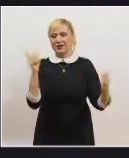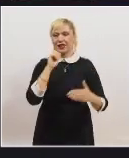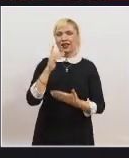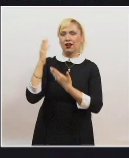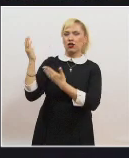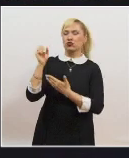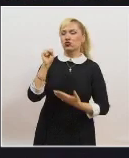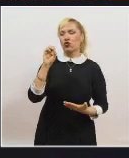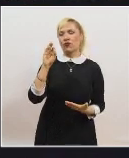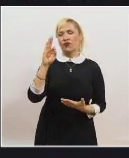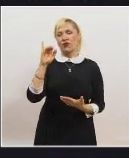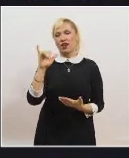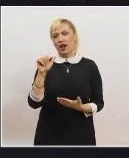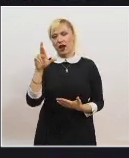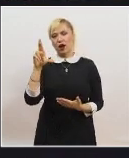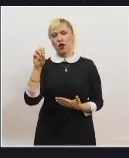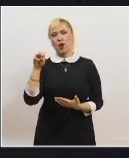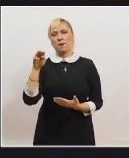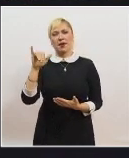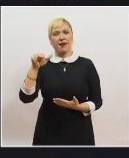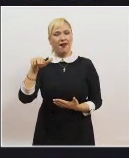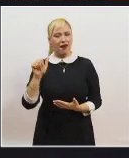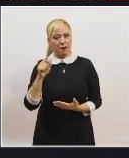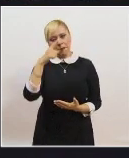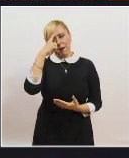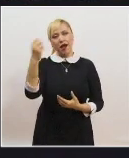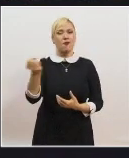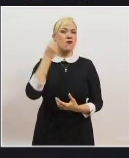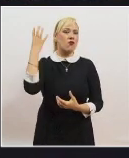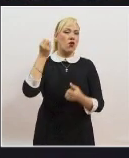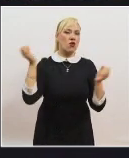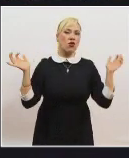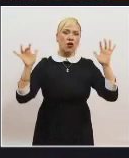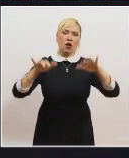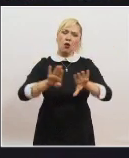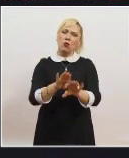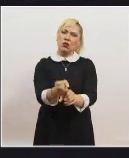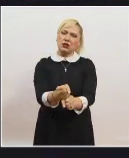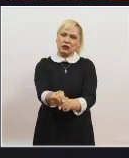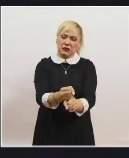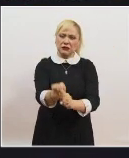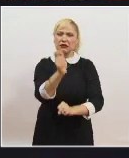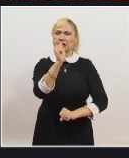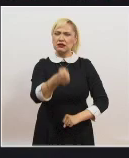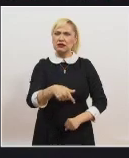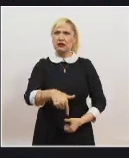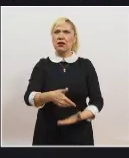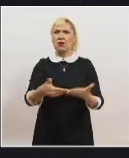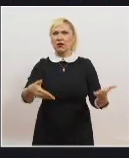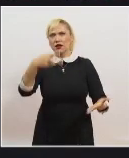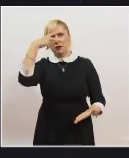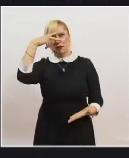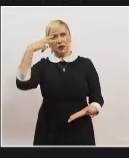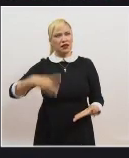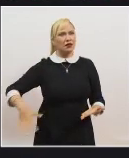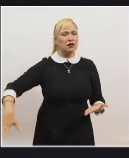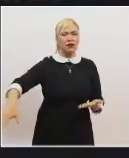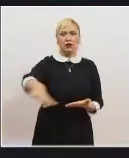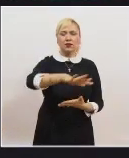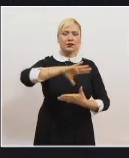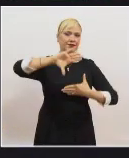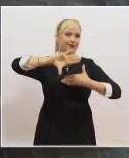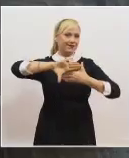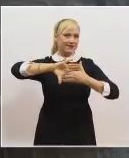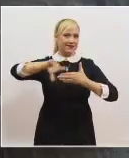Al participar en el foro Rostros y Voces de la Tortura en el México de hoy, organizado por la Comisión de Derechos Humanos de la capital